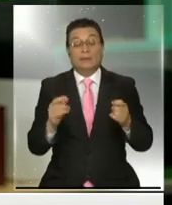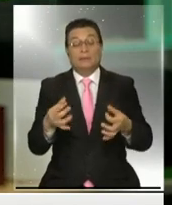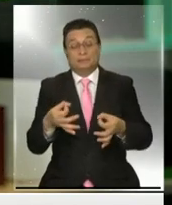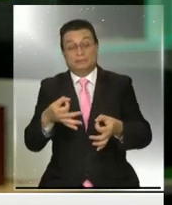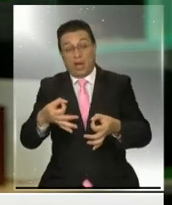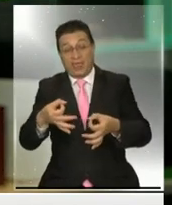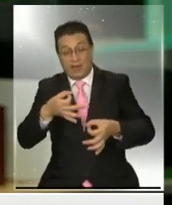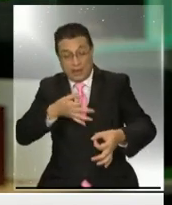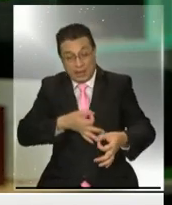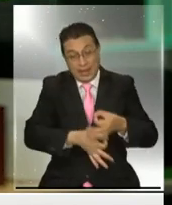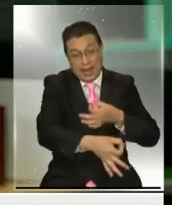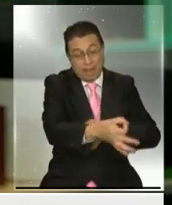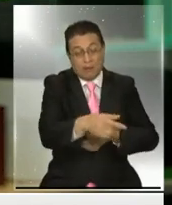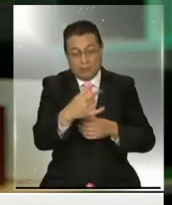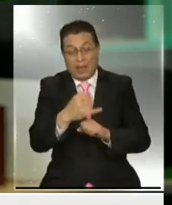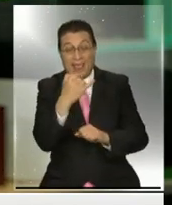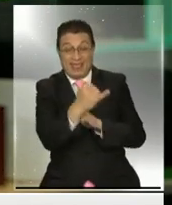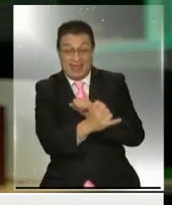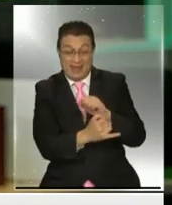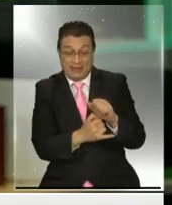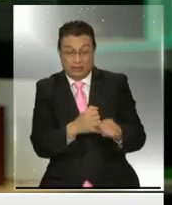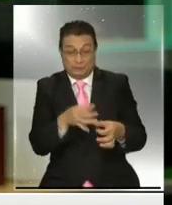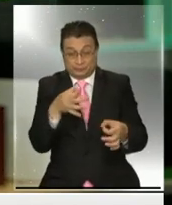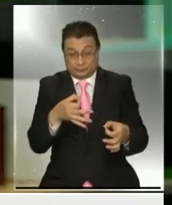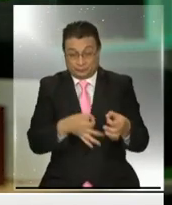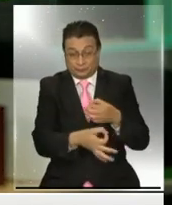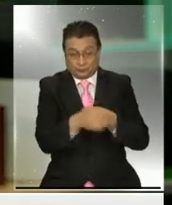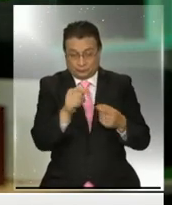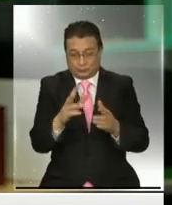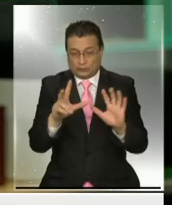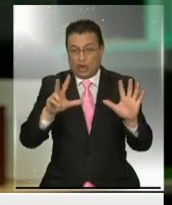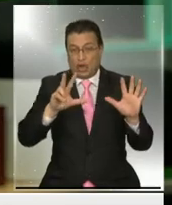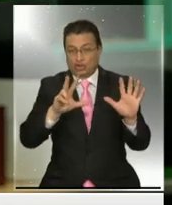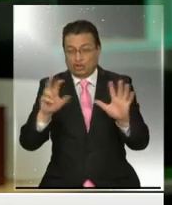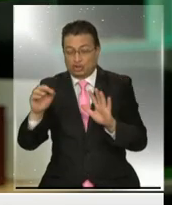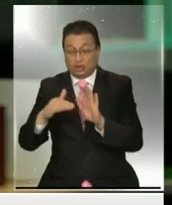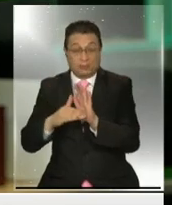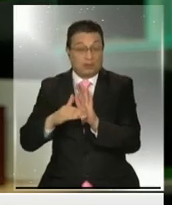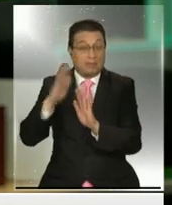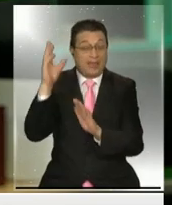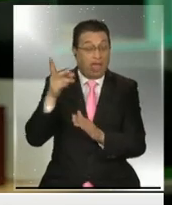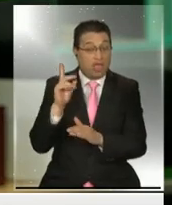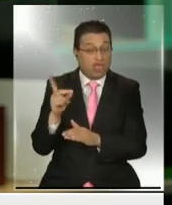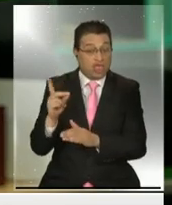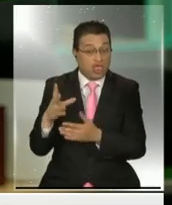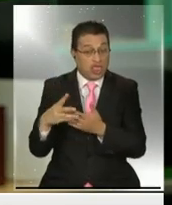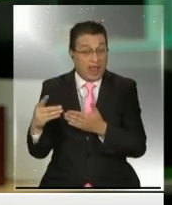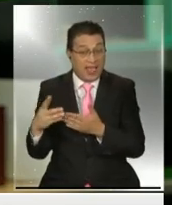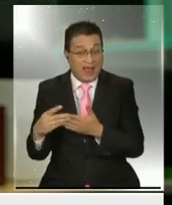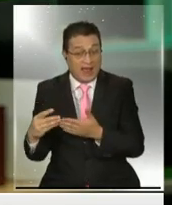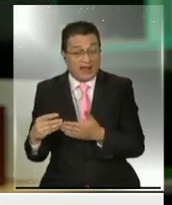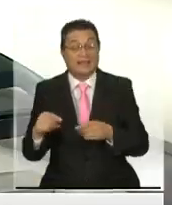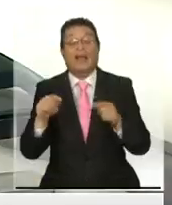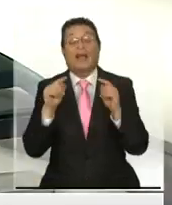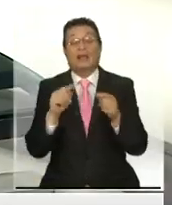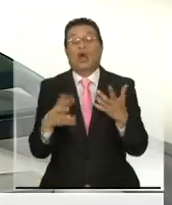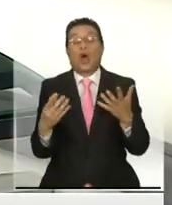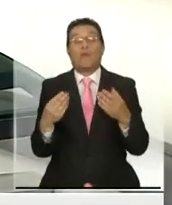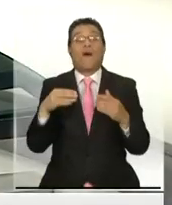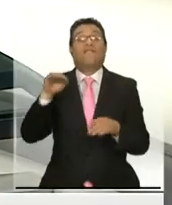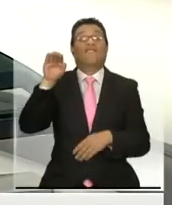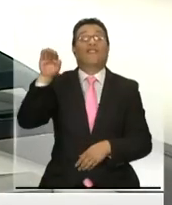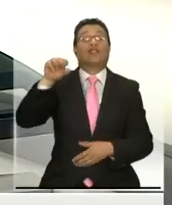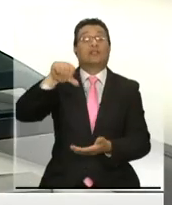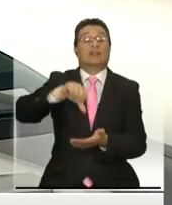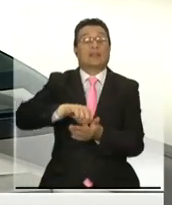más bien la parte internacional si uno quiere porque este tipo de cambio que está llegando sobre 800 pesos y que vamos a ver cómo va a funcionar la intervención del banco central